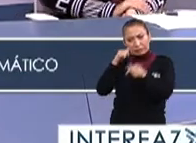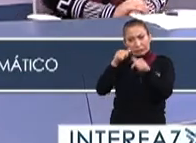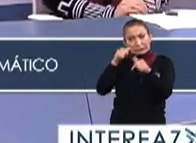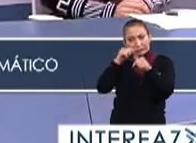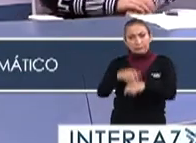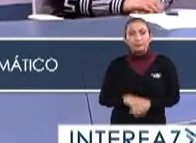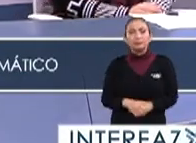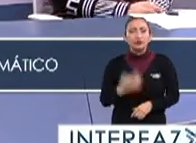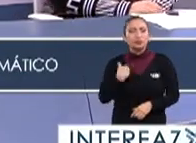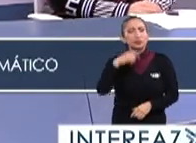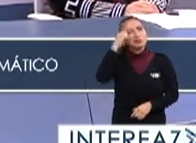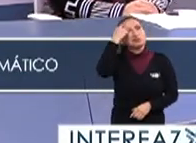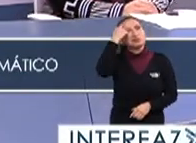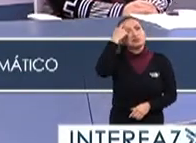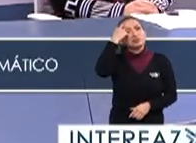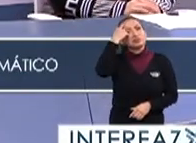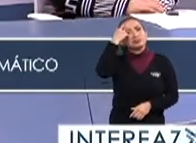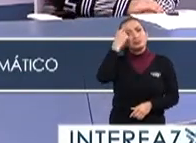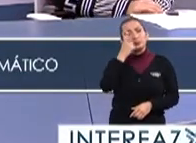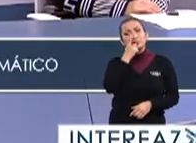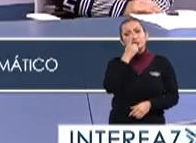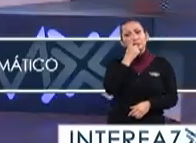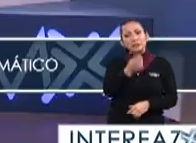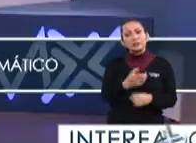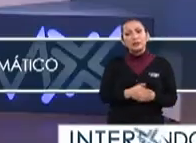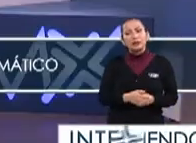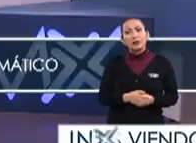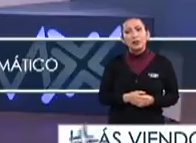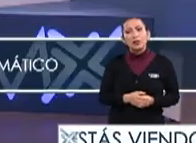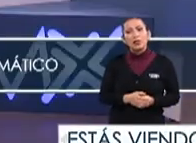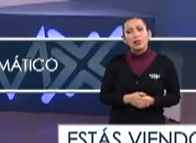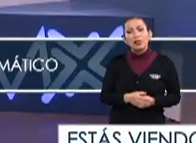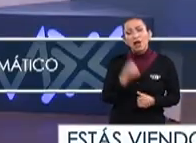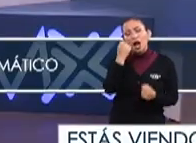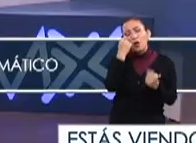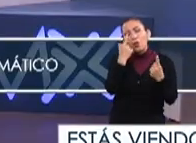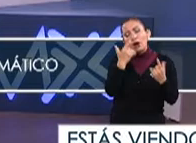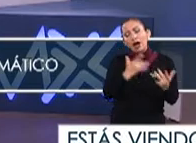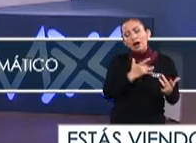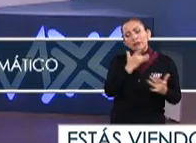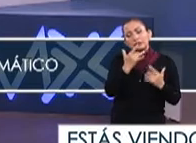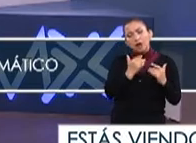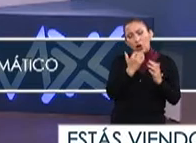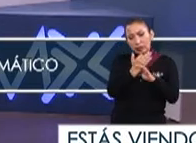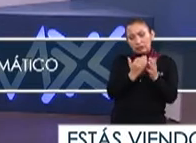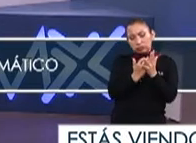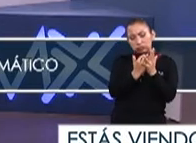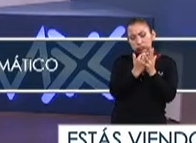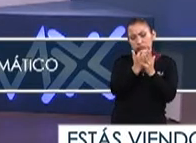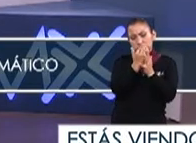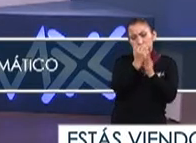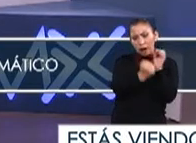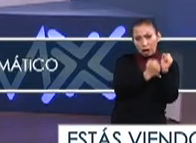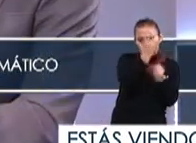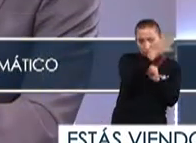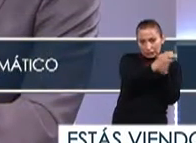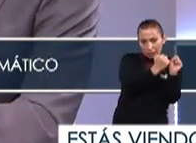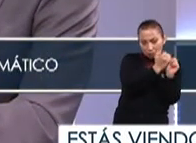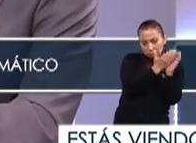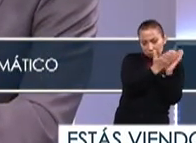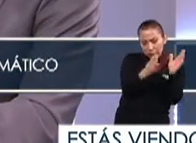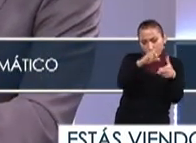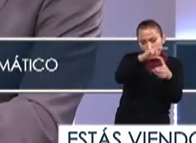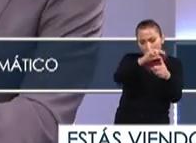podríamos pensar o decir o afirmar que ciertas intensidades en la actualidad, en la última década que hemos visto